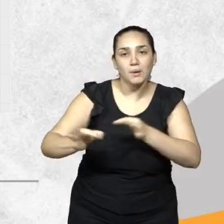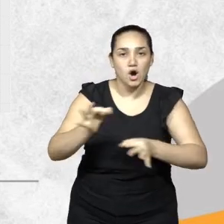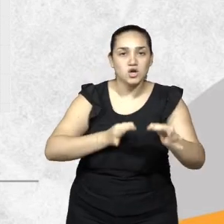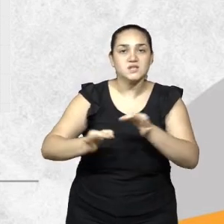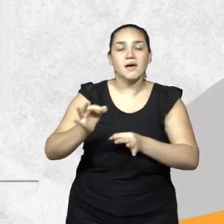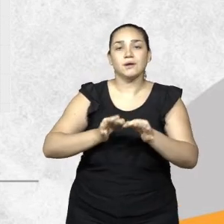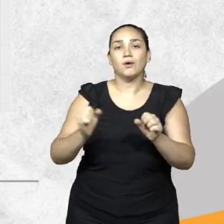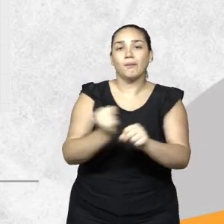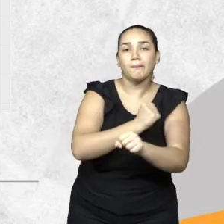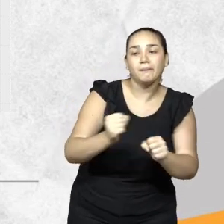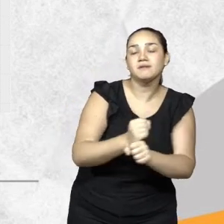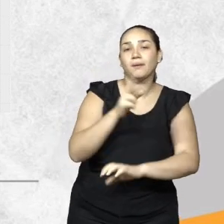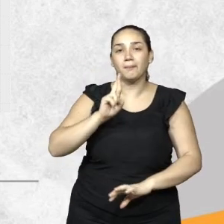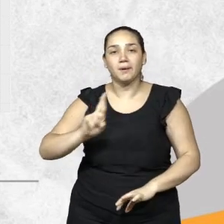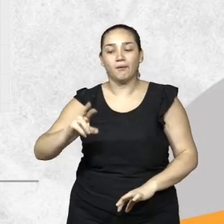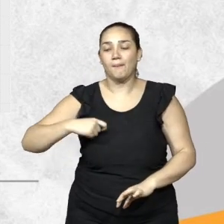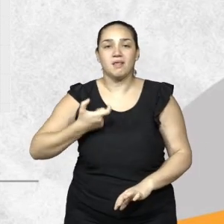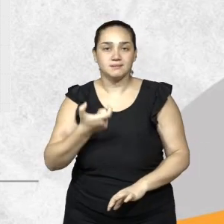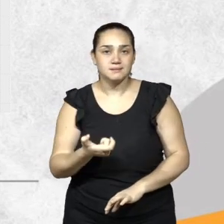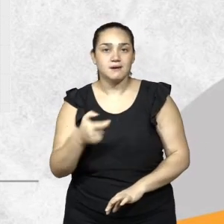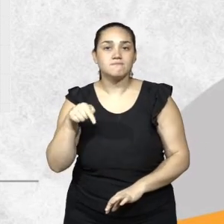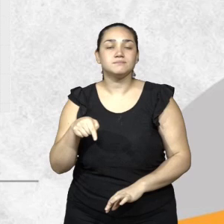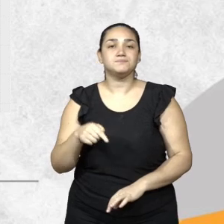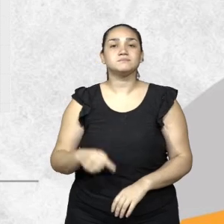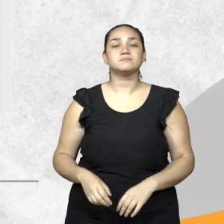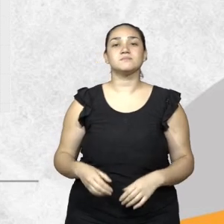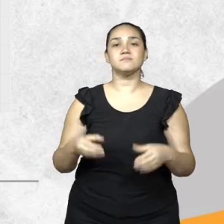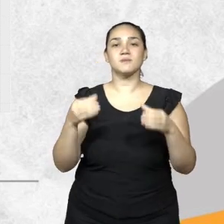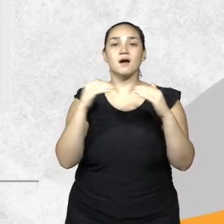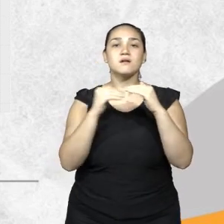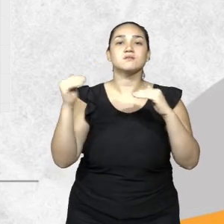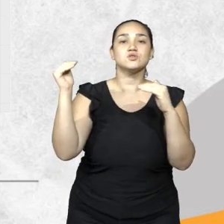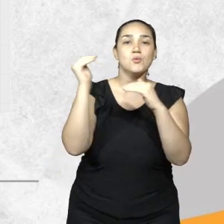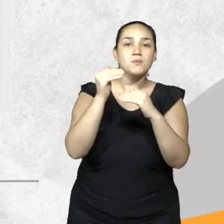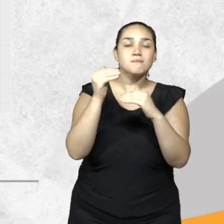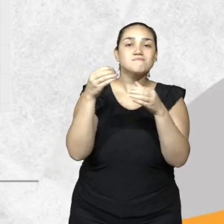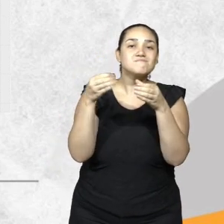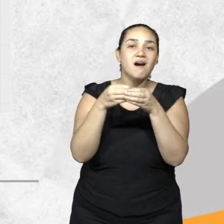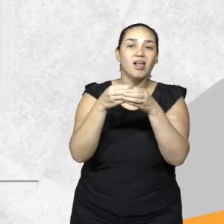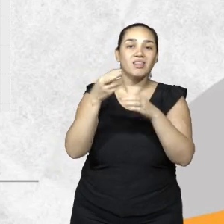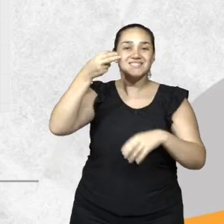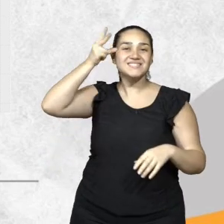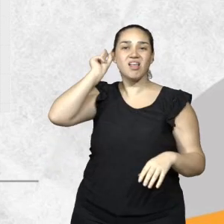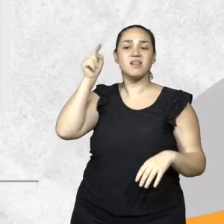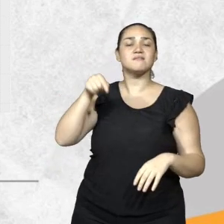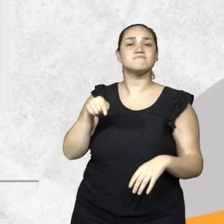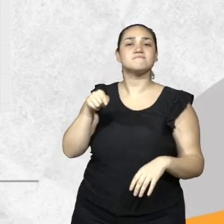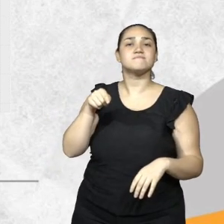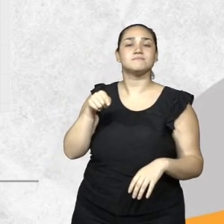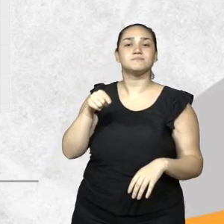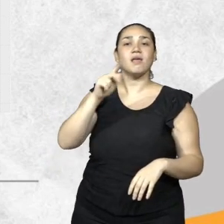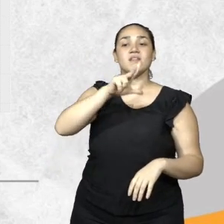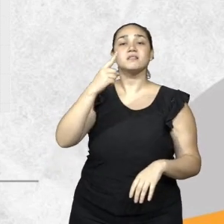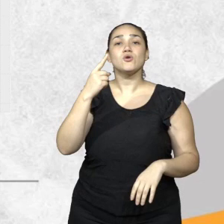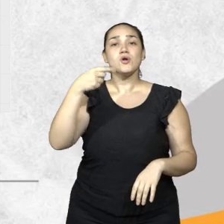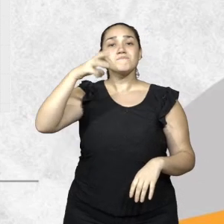licencia, una autorización o un permiso. Corte Suprema de Justicia de Chile, un voto relativamente reciente, del 31